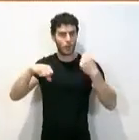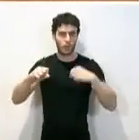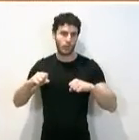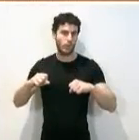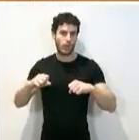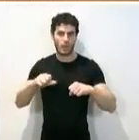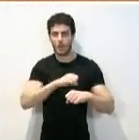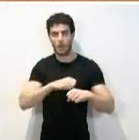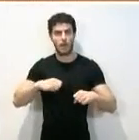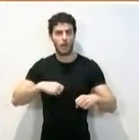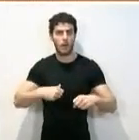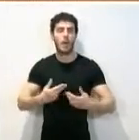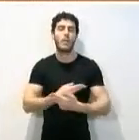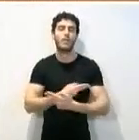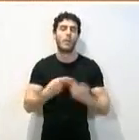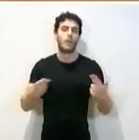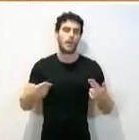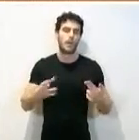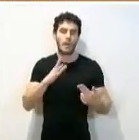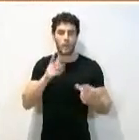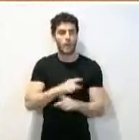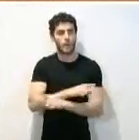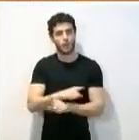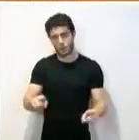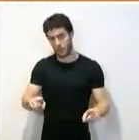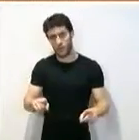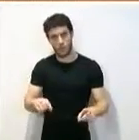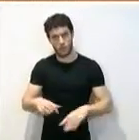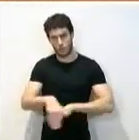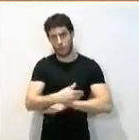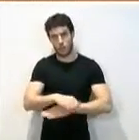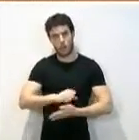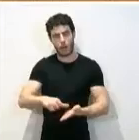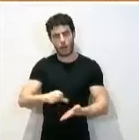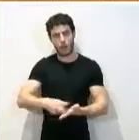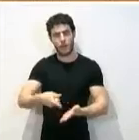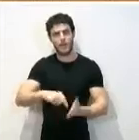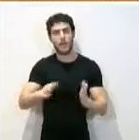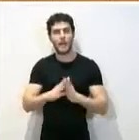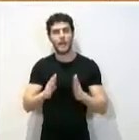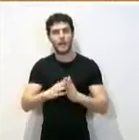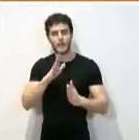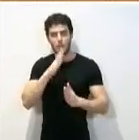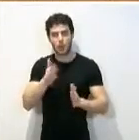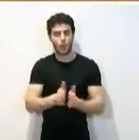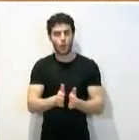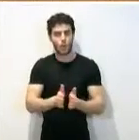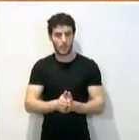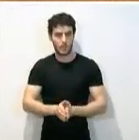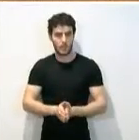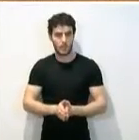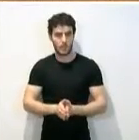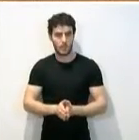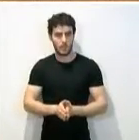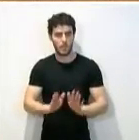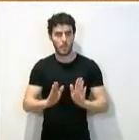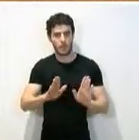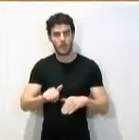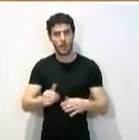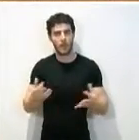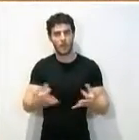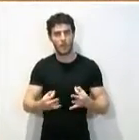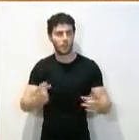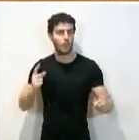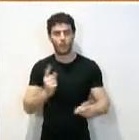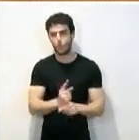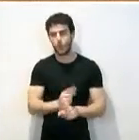tanto en la vía pública, al estar prohibido deambular por ella, como en los domicilios al estar en compañía. No obstante, lo que sucedió fue justamente